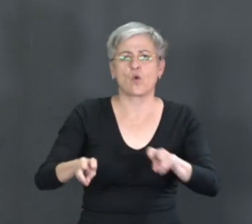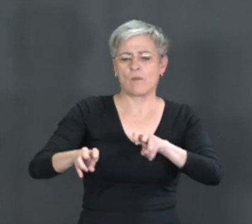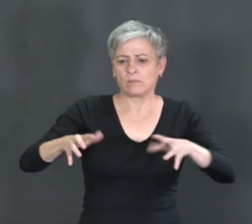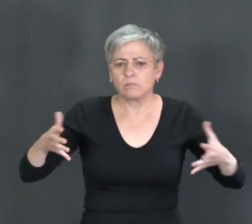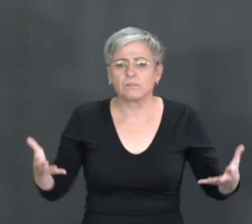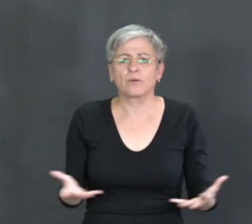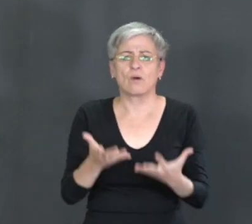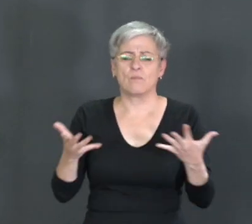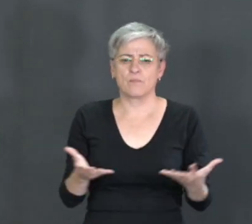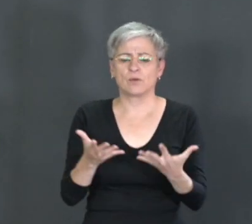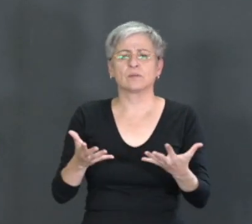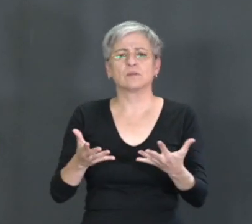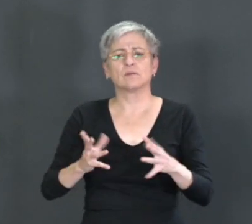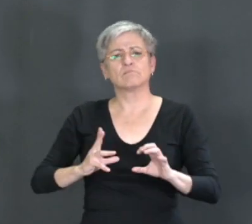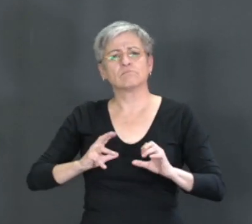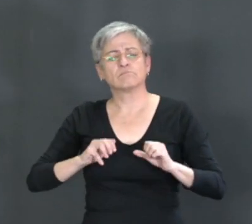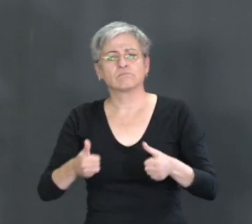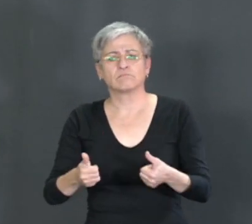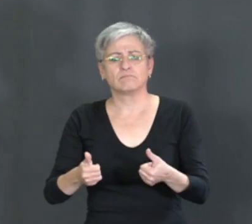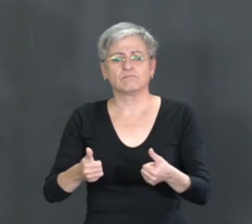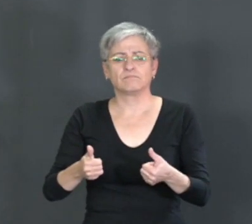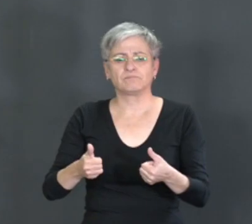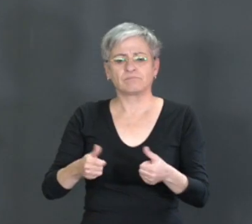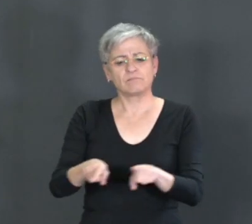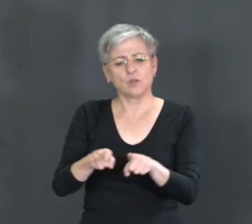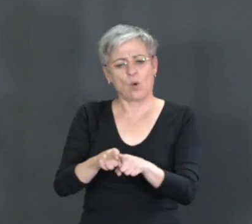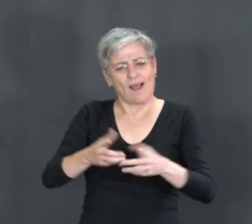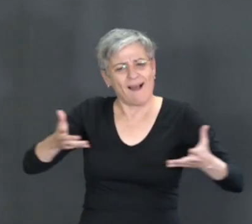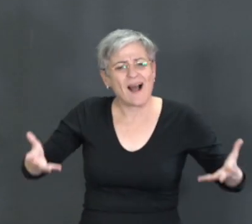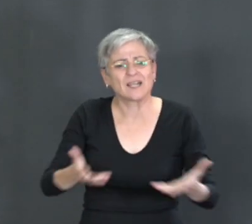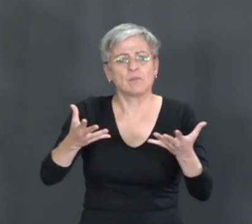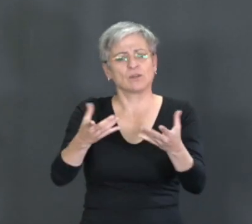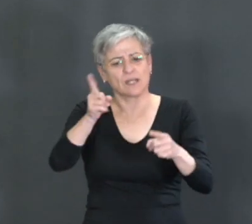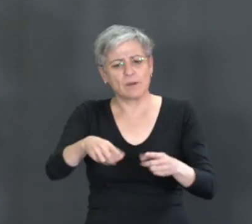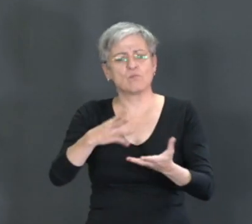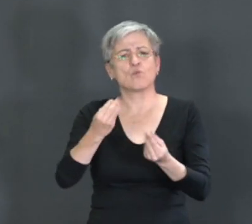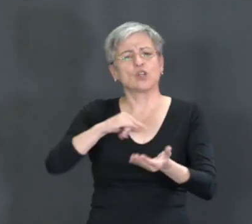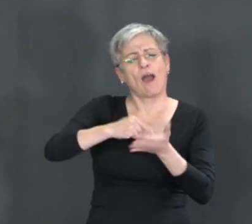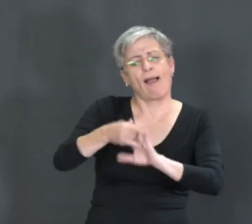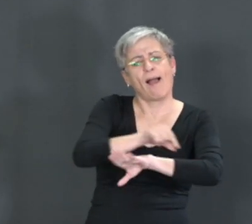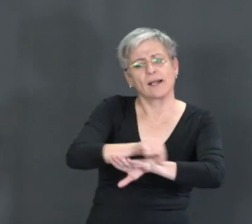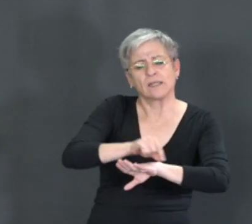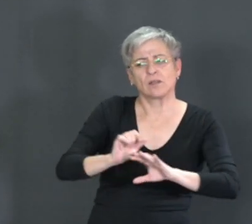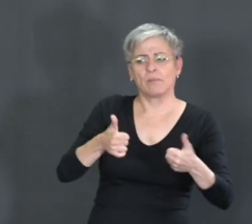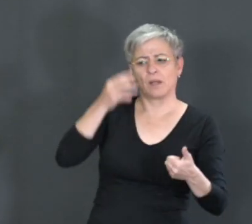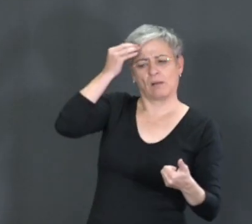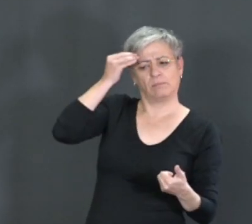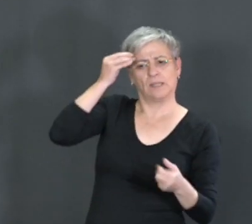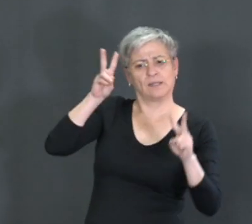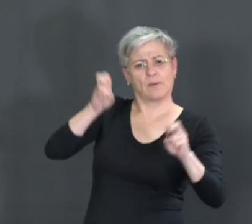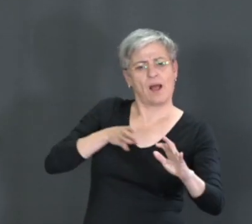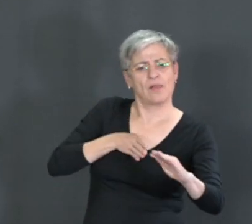promotor, el que animó a muchos arquitectos a pensar en esa